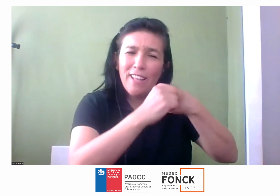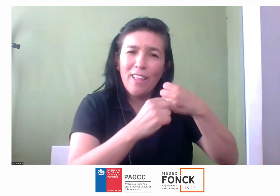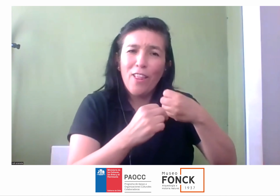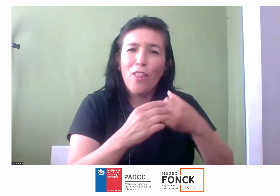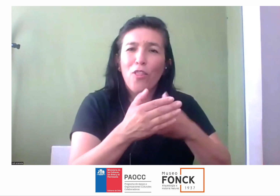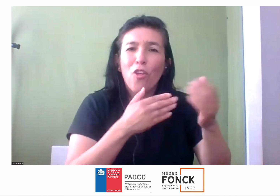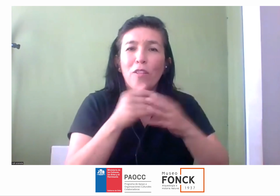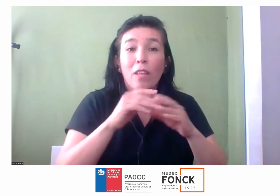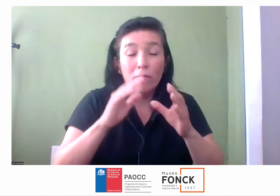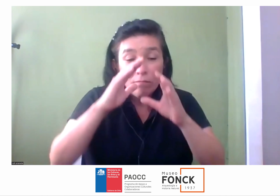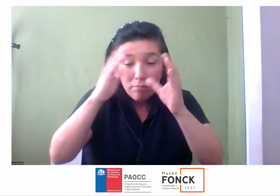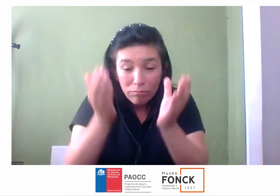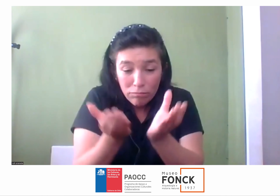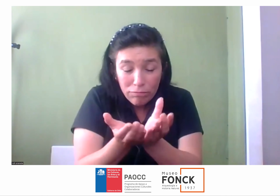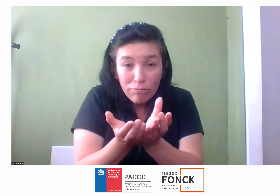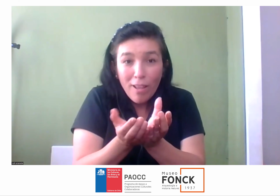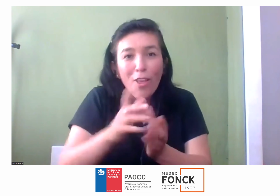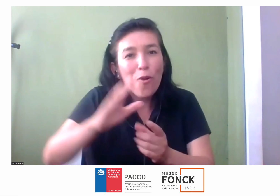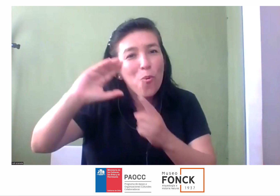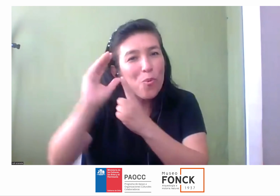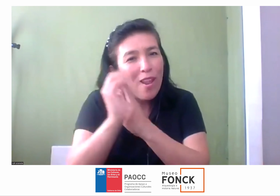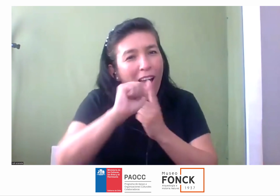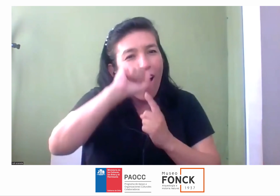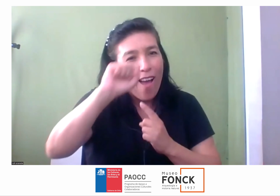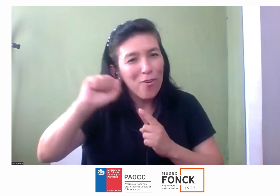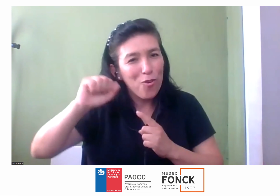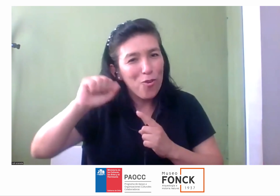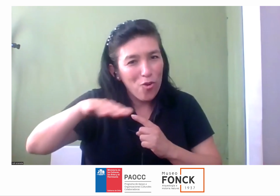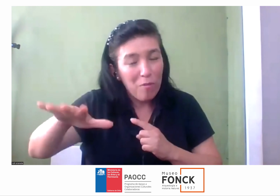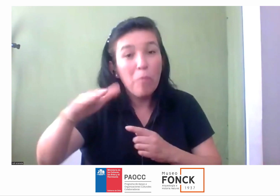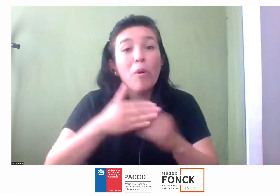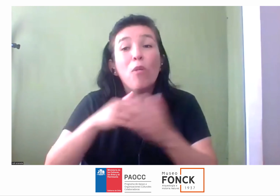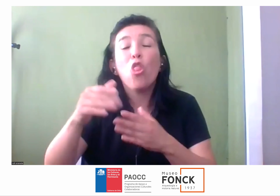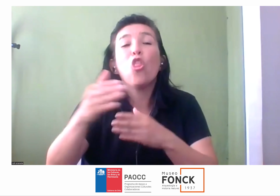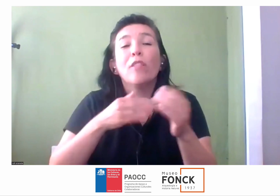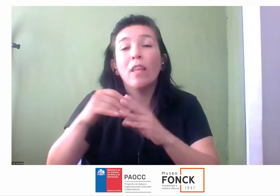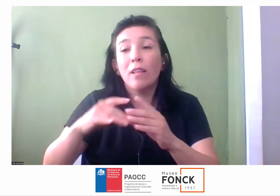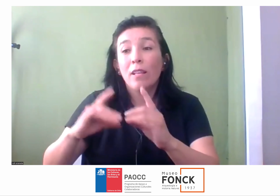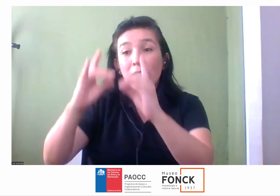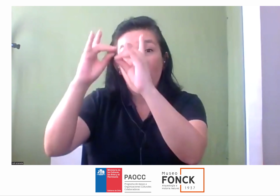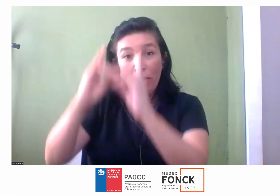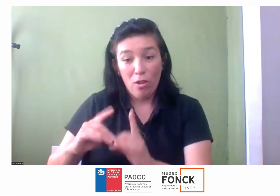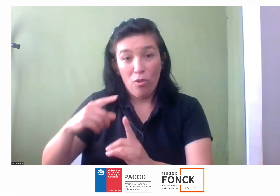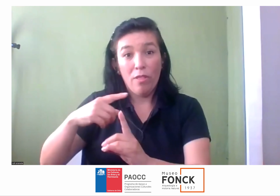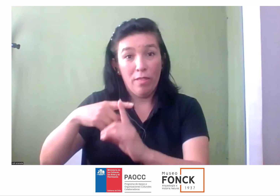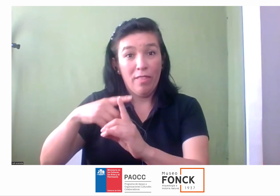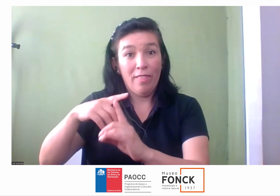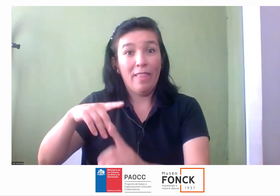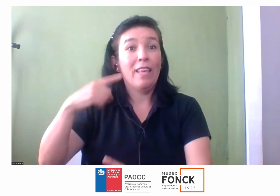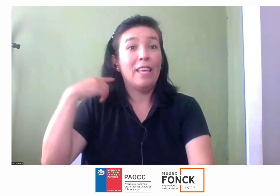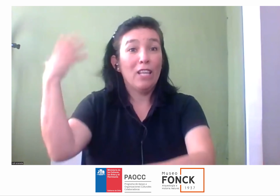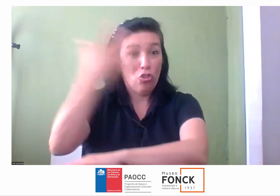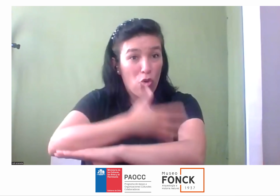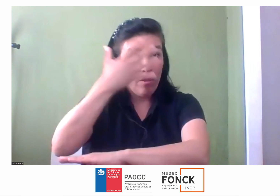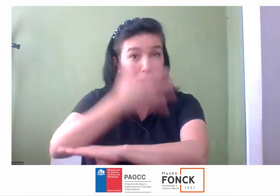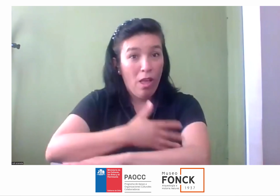en vasijas propiamente Aconcagua, en sectores como el cementerio de Quillota, por ejemplo, donde se identificaron